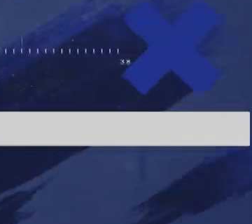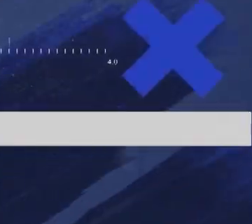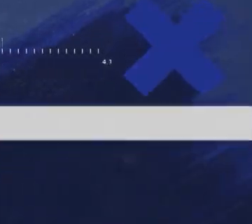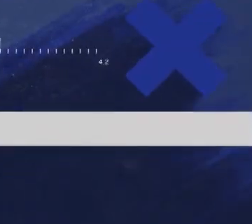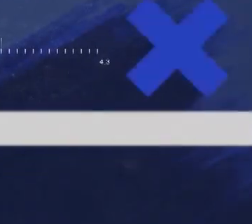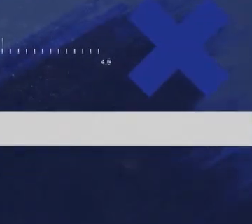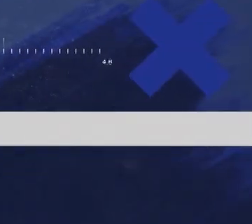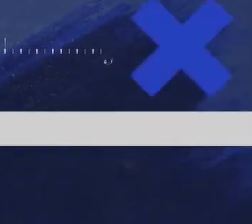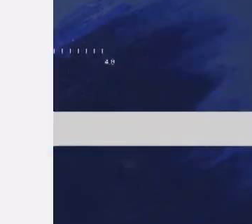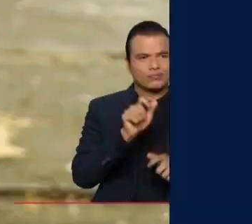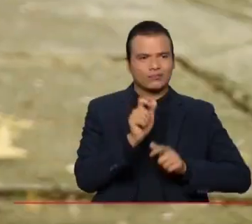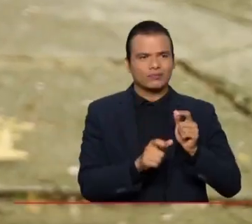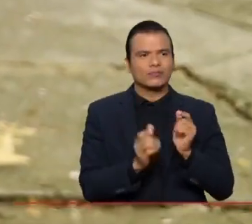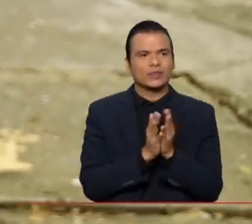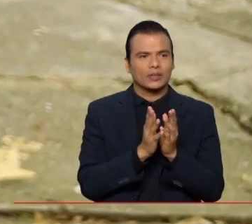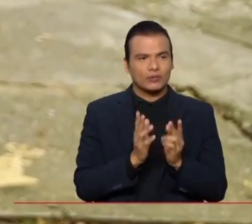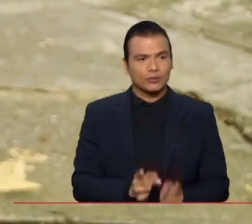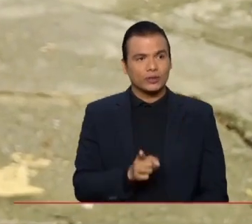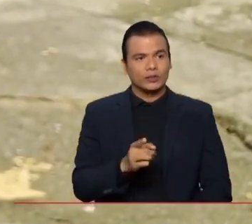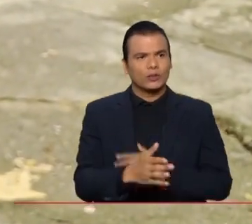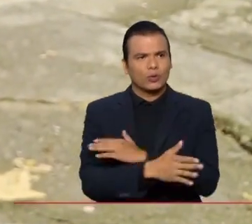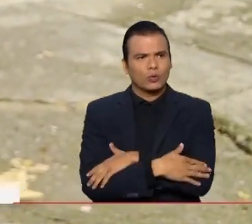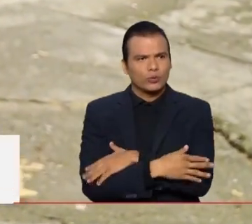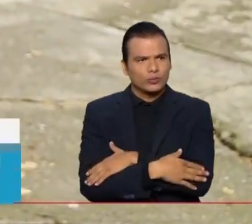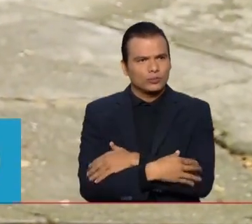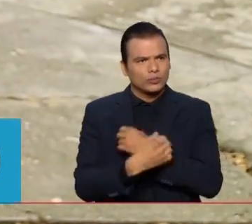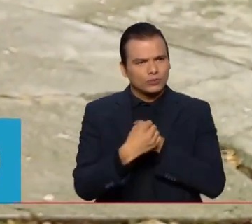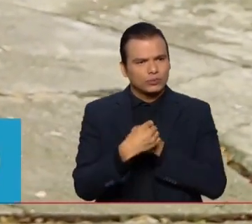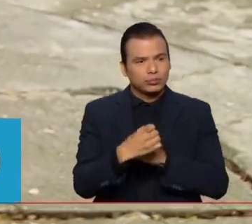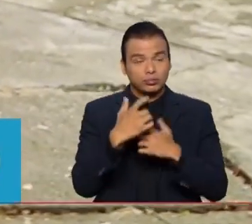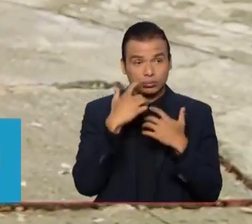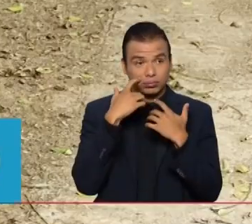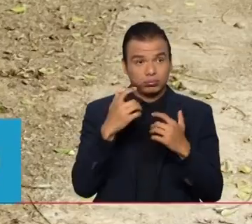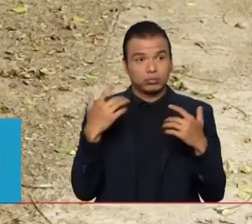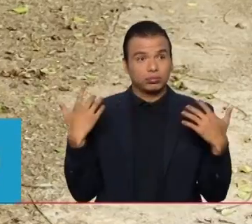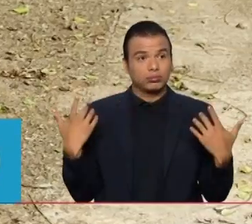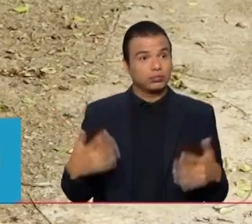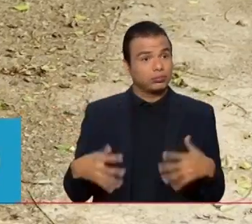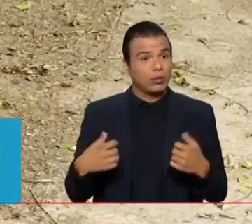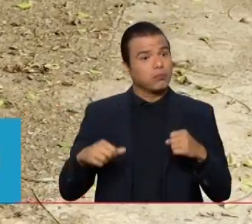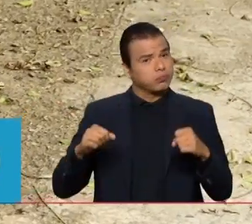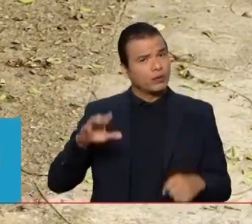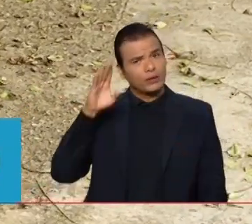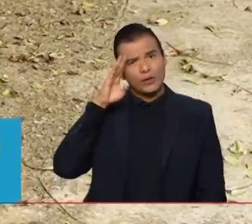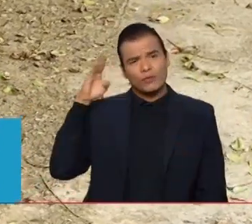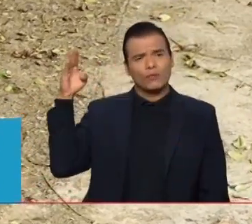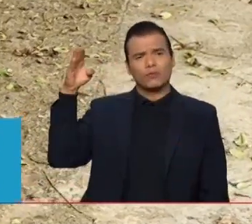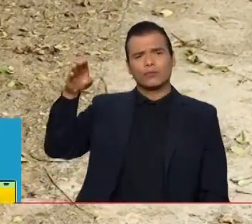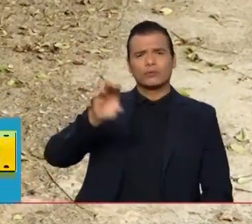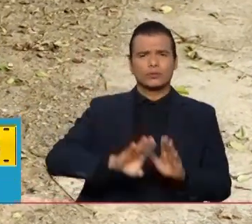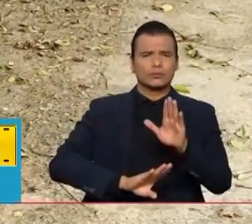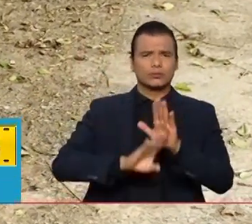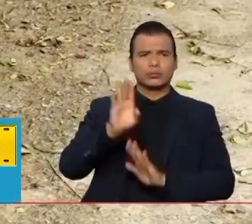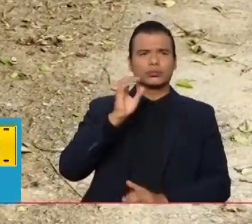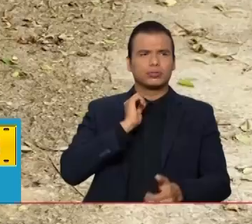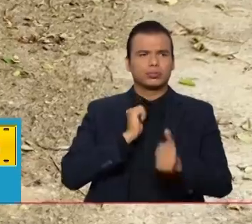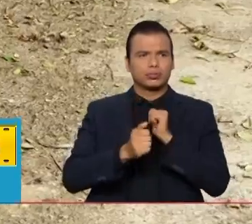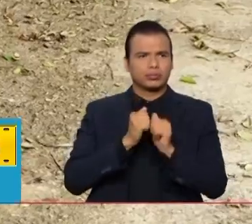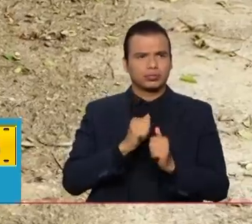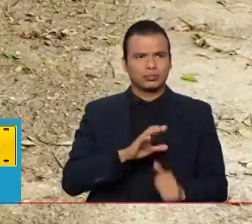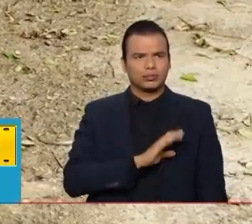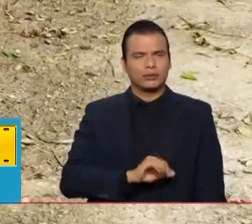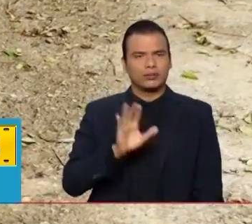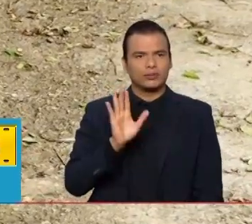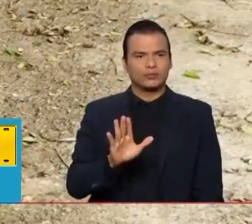todos ellos con esfuerzo y disciplina, se destacan como nuevas promesas del deporte en la ciudad. Estos